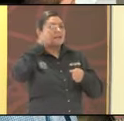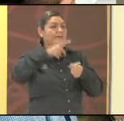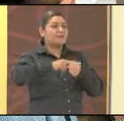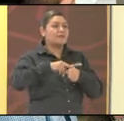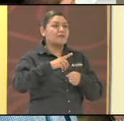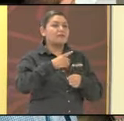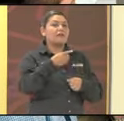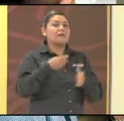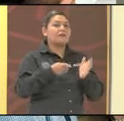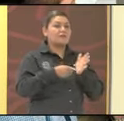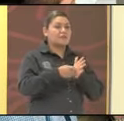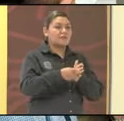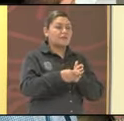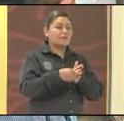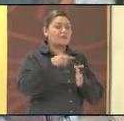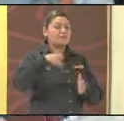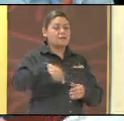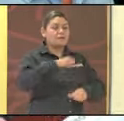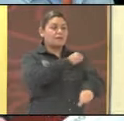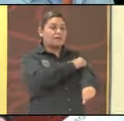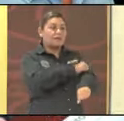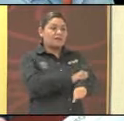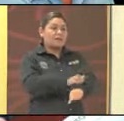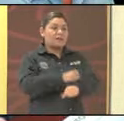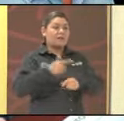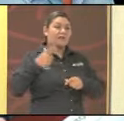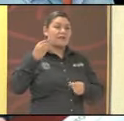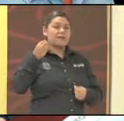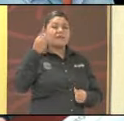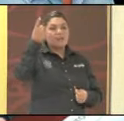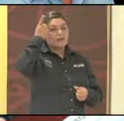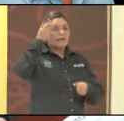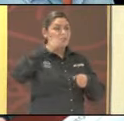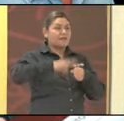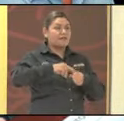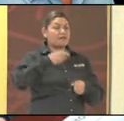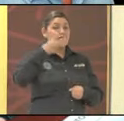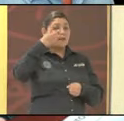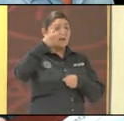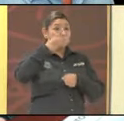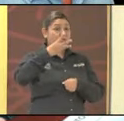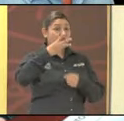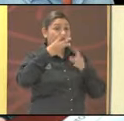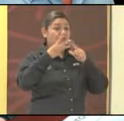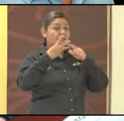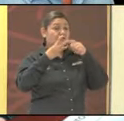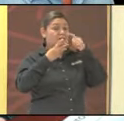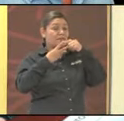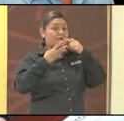de Desarrollo Urbano del municipio de Altamira lleva liderazgo al ser la única dirección de los tres municipios que cuentan con un aparato